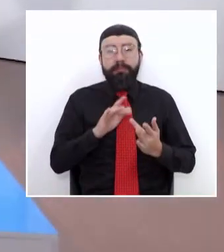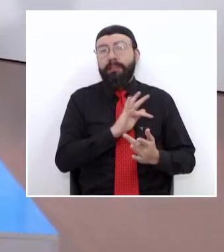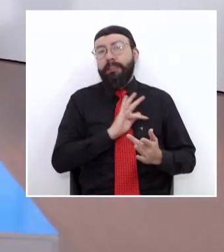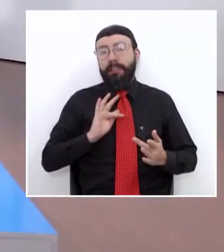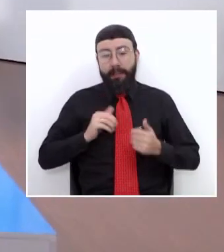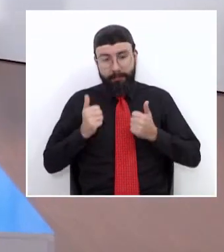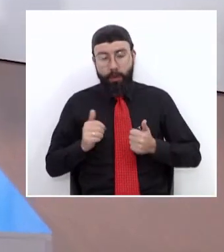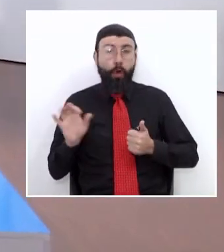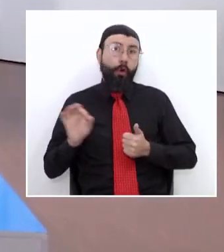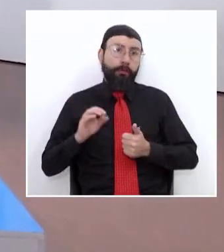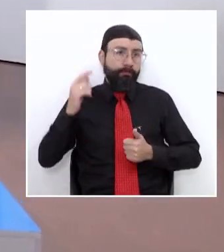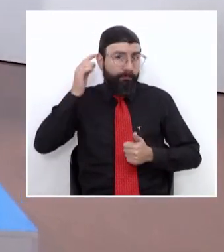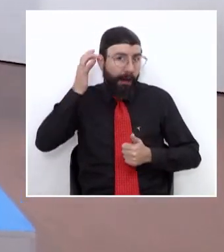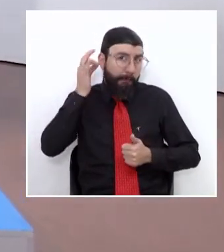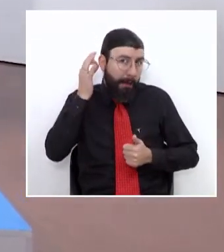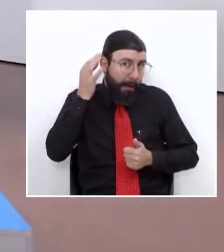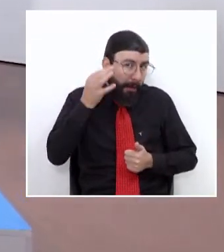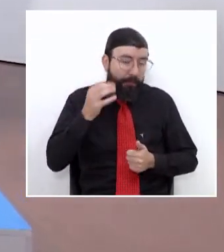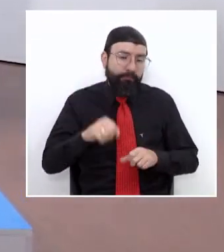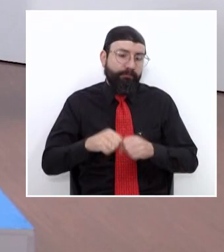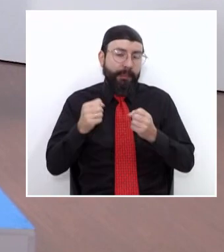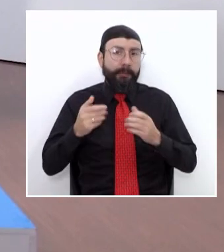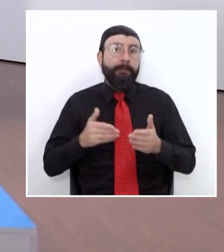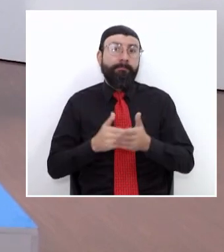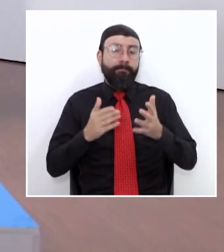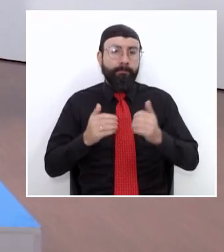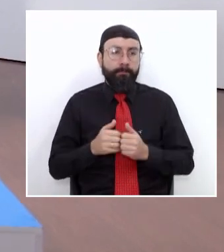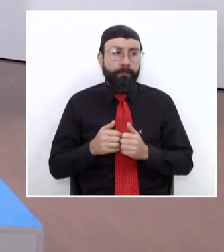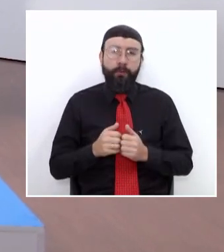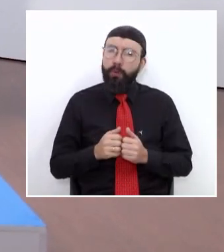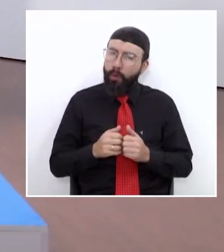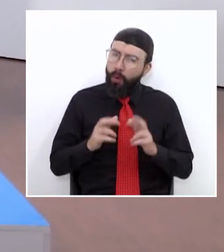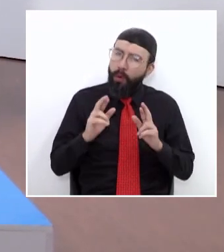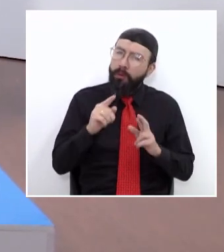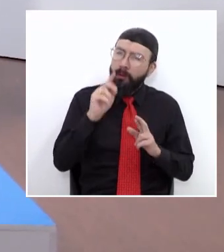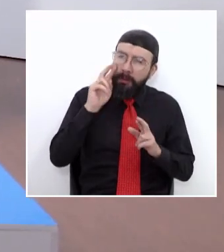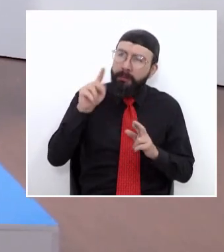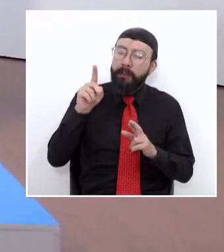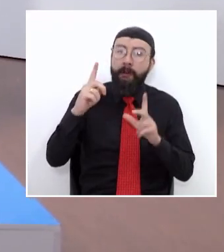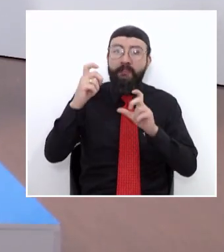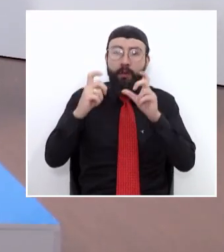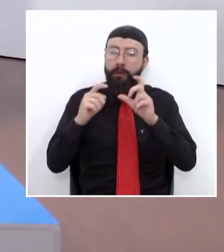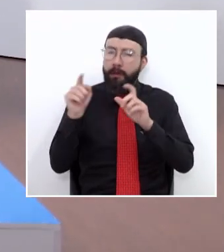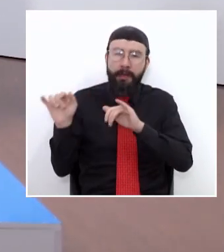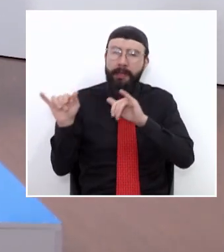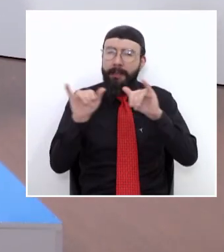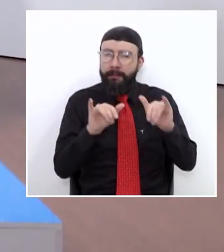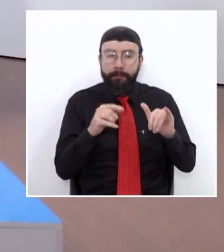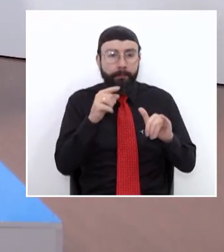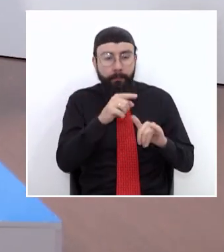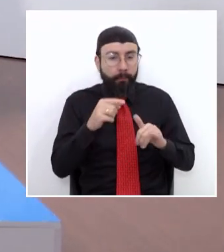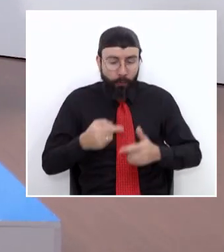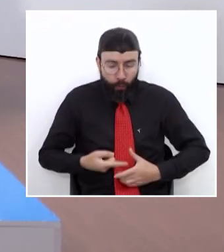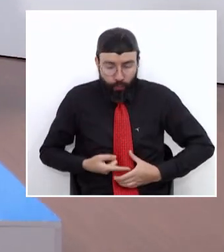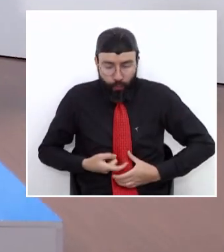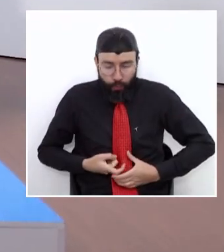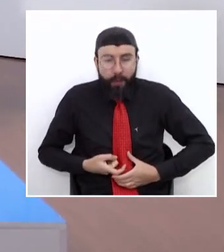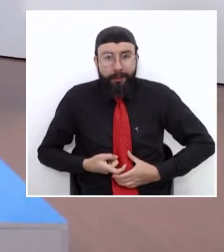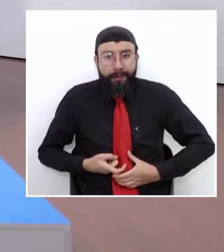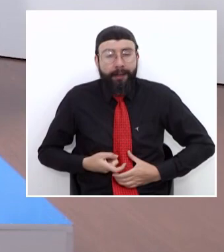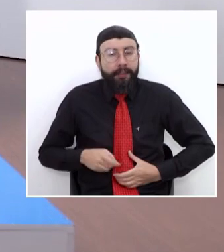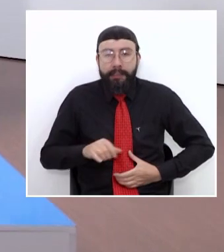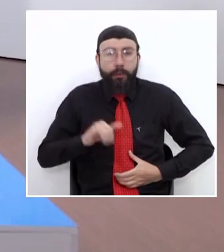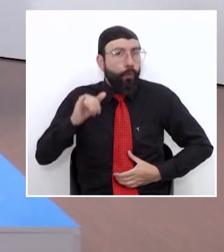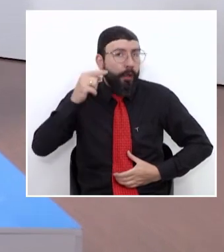para nosotros. Qué bien. Ojalá hubieran tomado foto de esa símil entre el feto, las